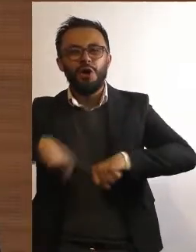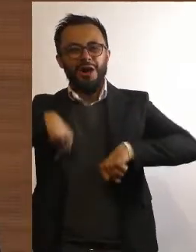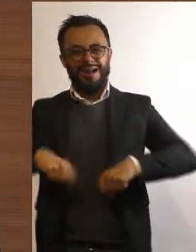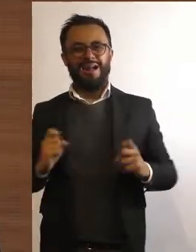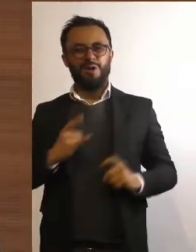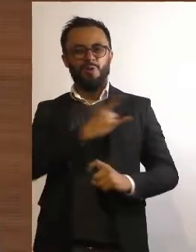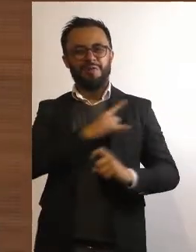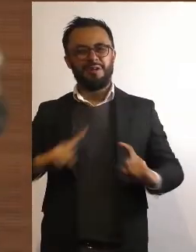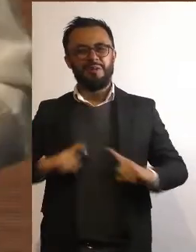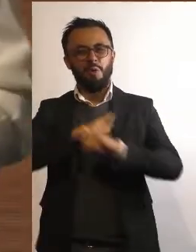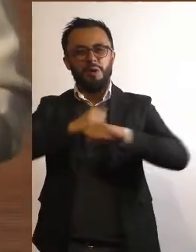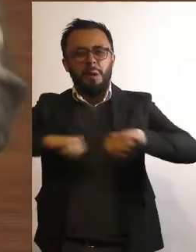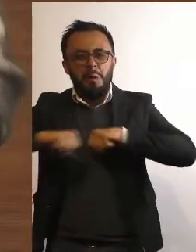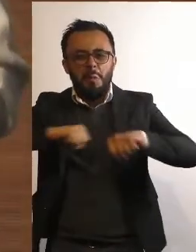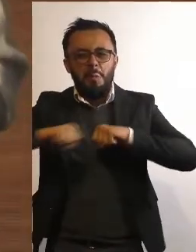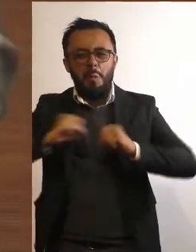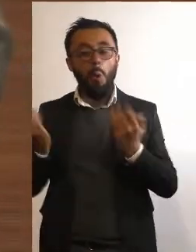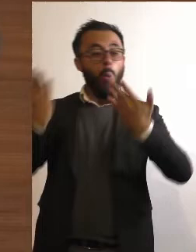Doctora María Clara.